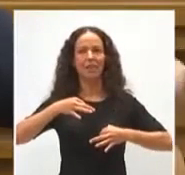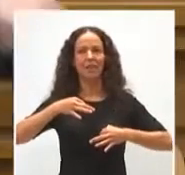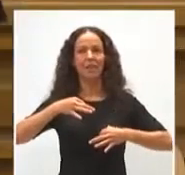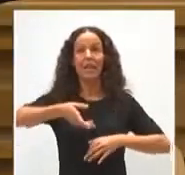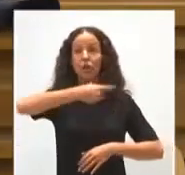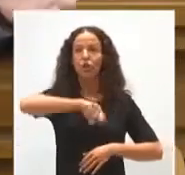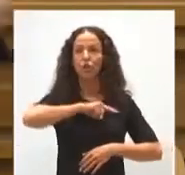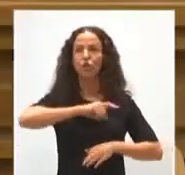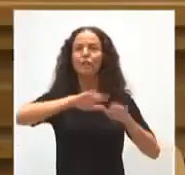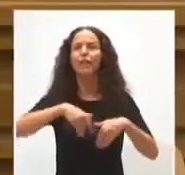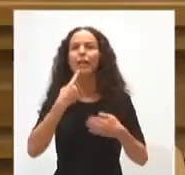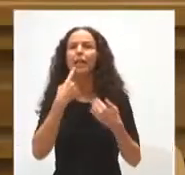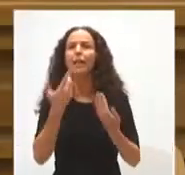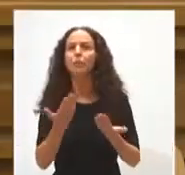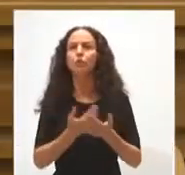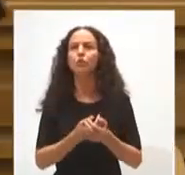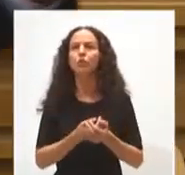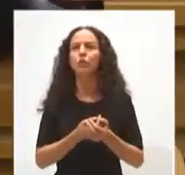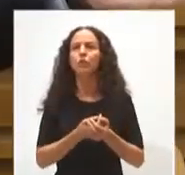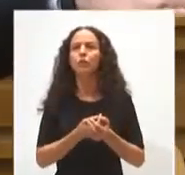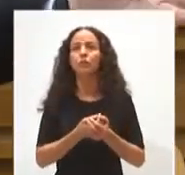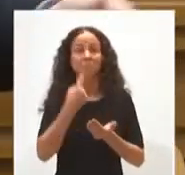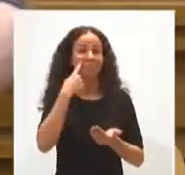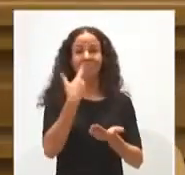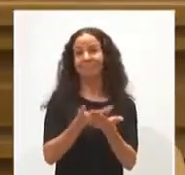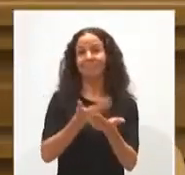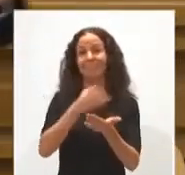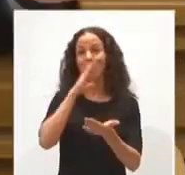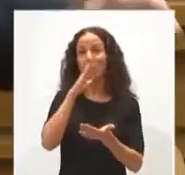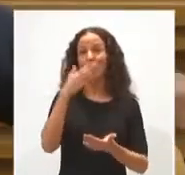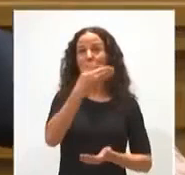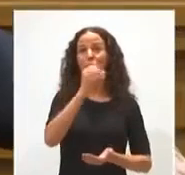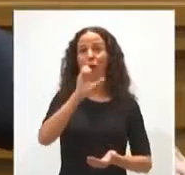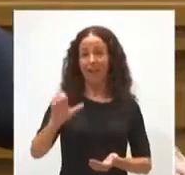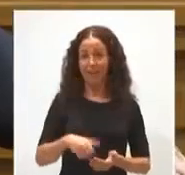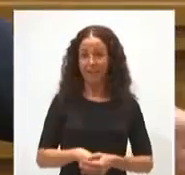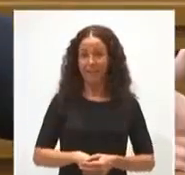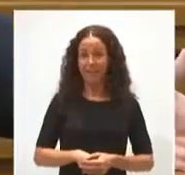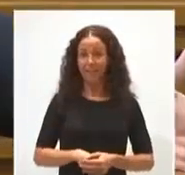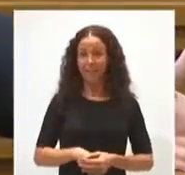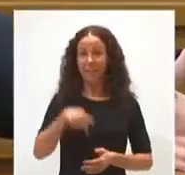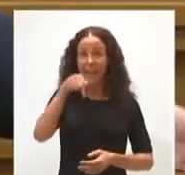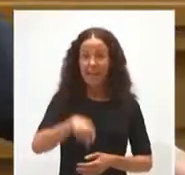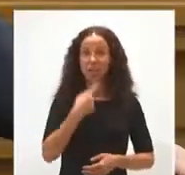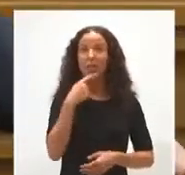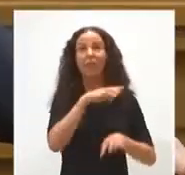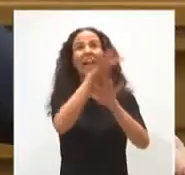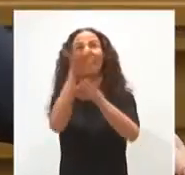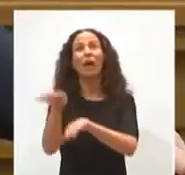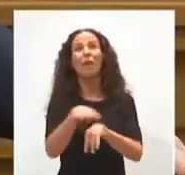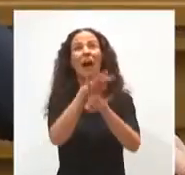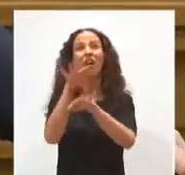fin y al cabo lo que decimos se puede verificar porque lo llevamos al boletín oficial directo que les voy a anunciar no es demagogia fiscal